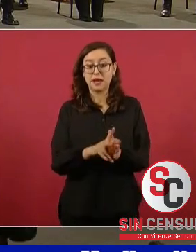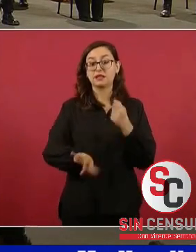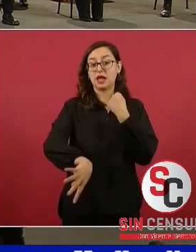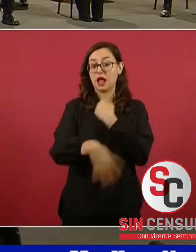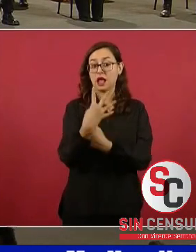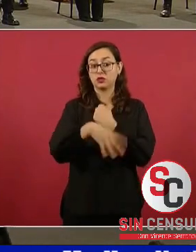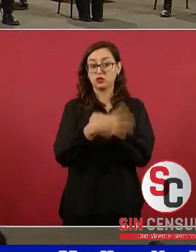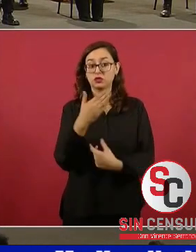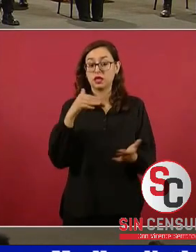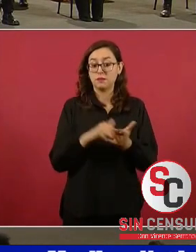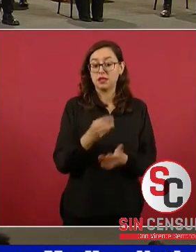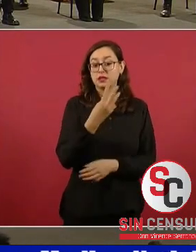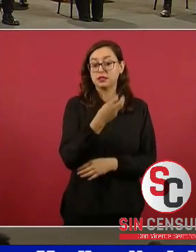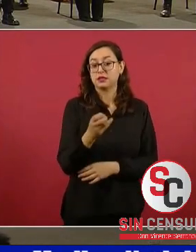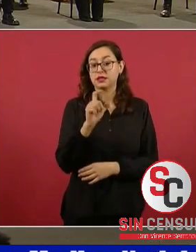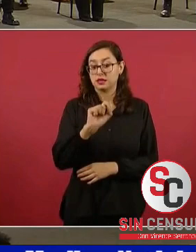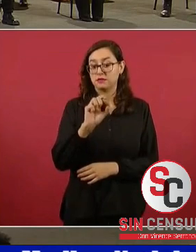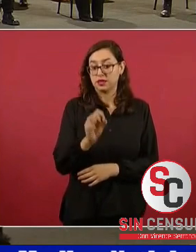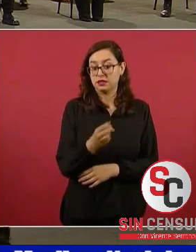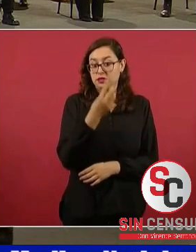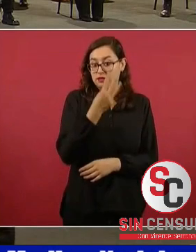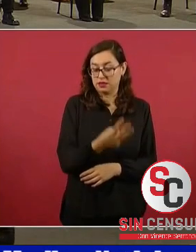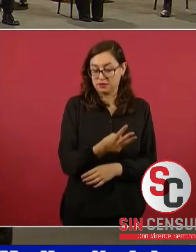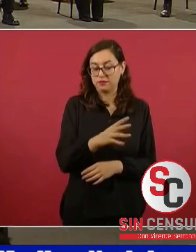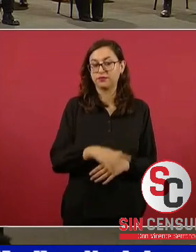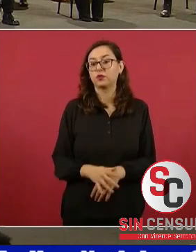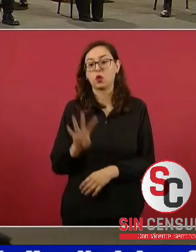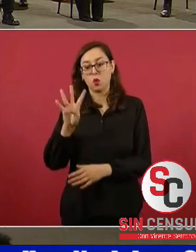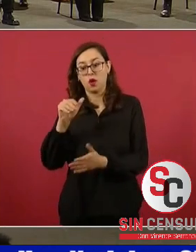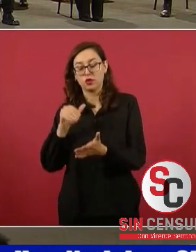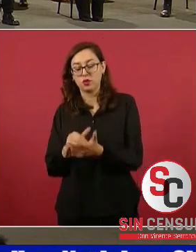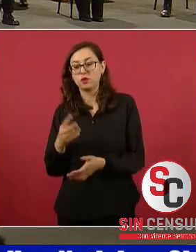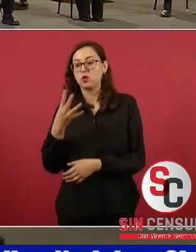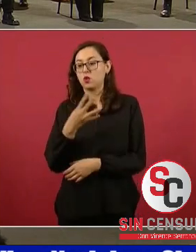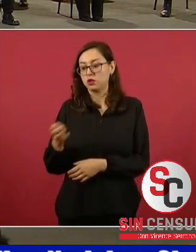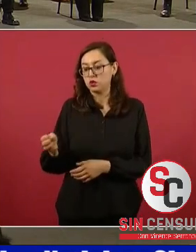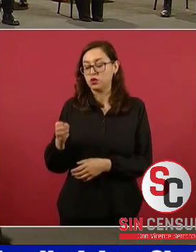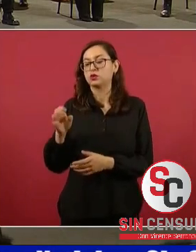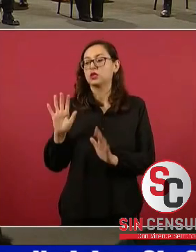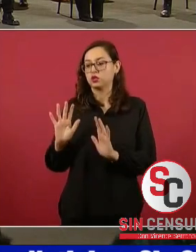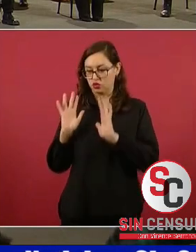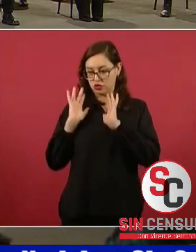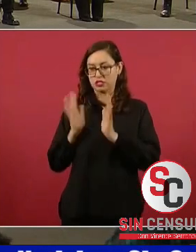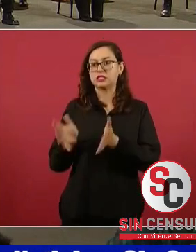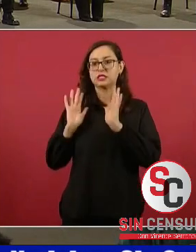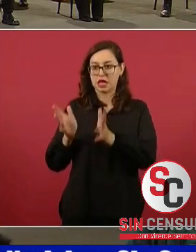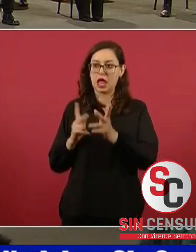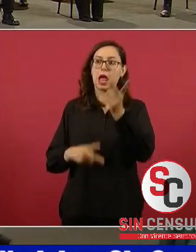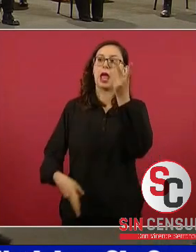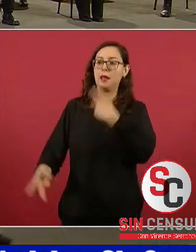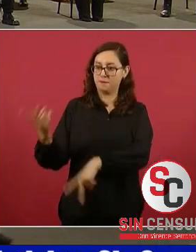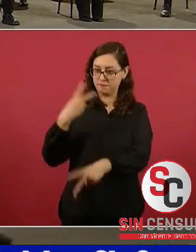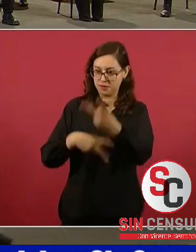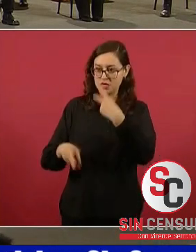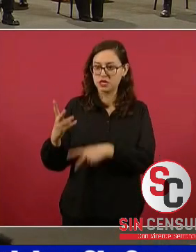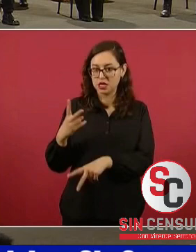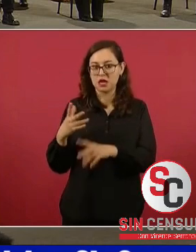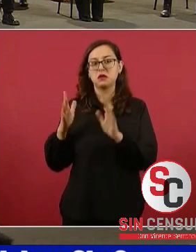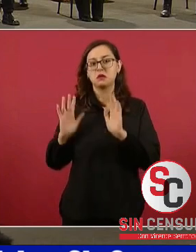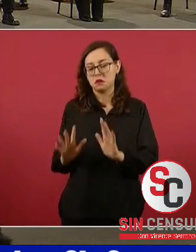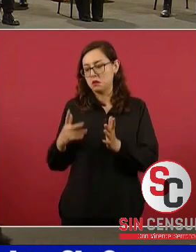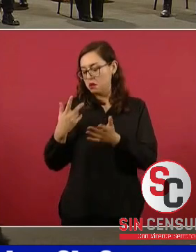14,323 plazas. Ya habíamos informado que 4,494 médicos especialistas habían acudido y habían